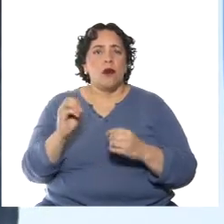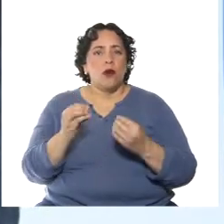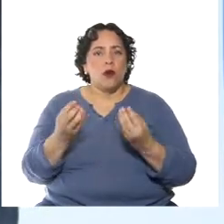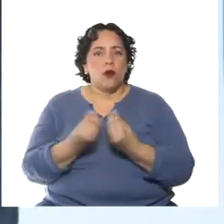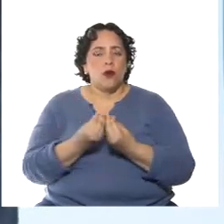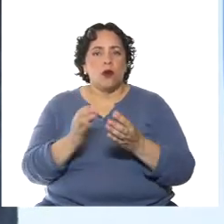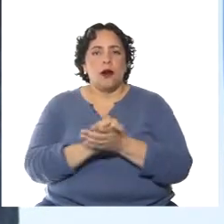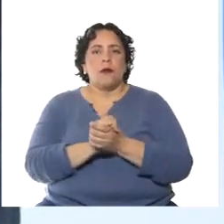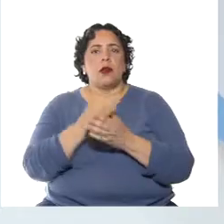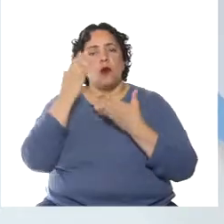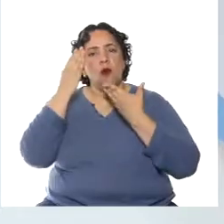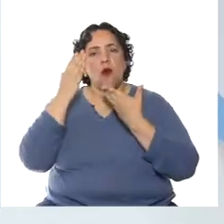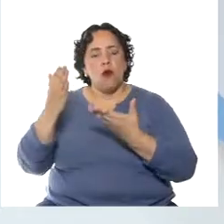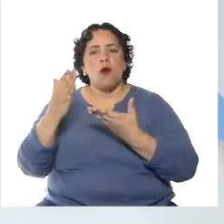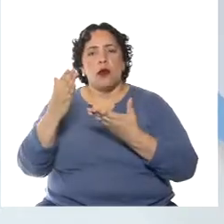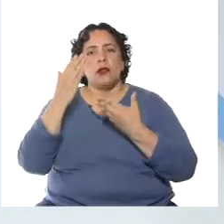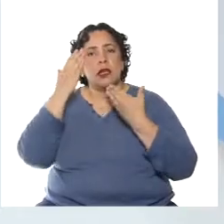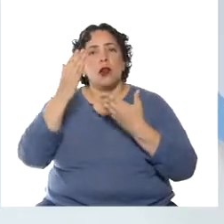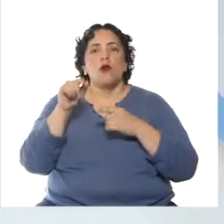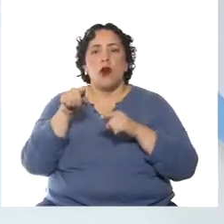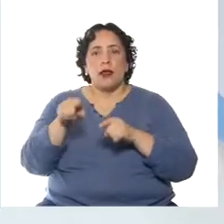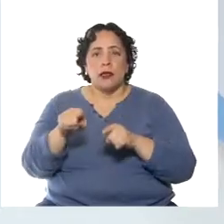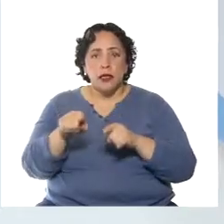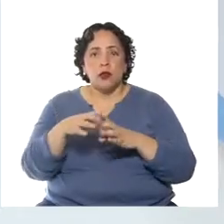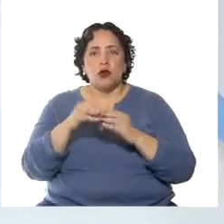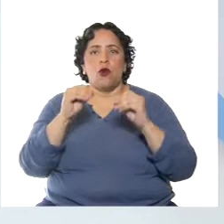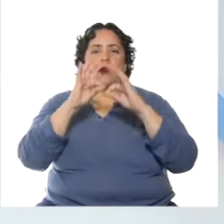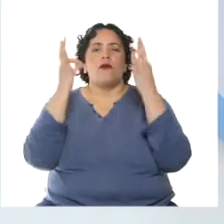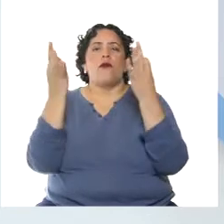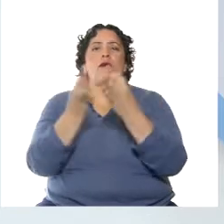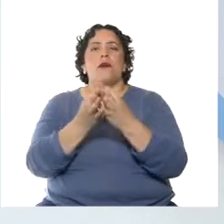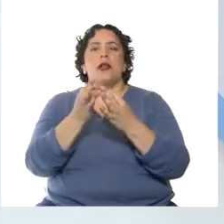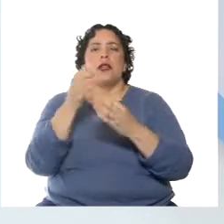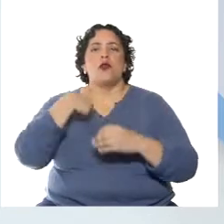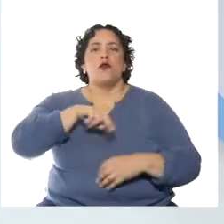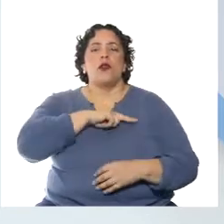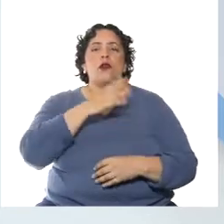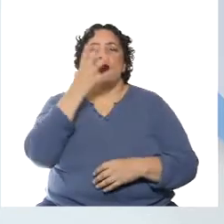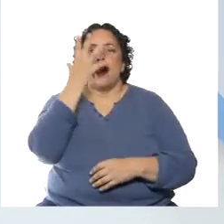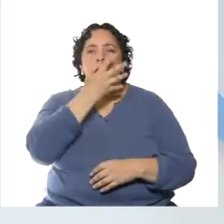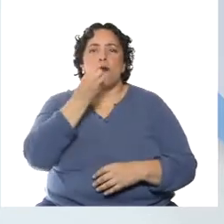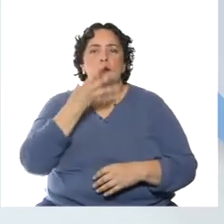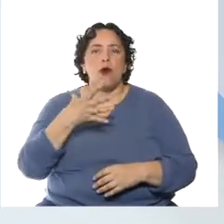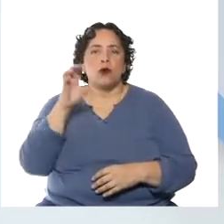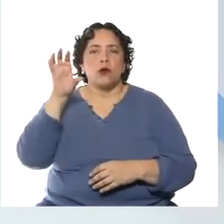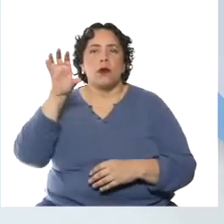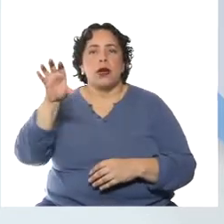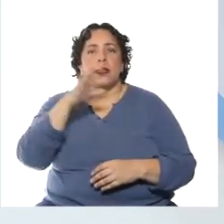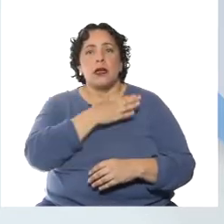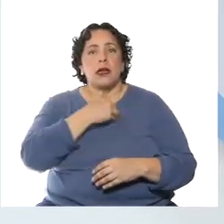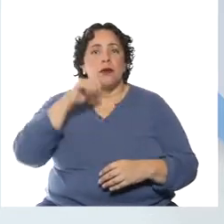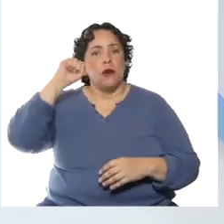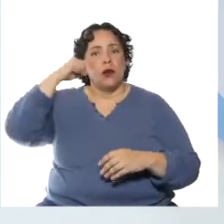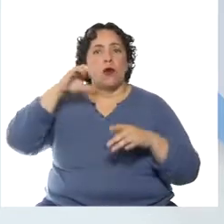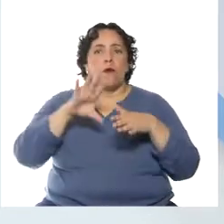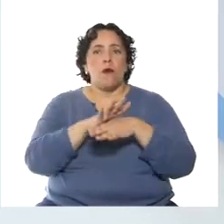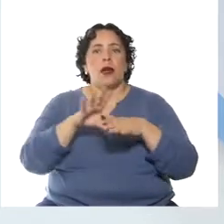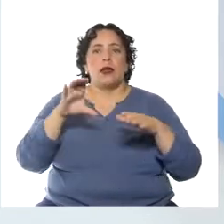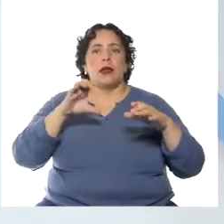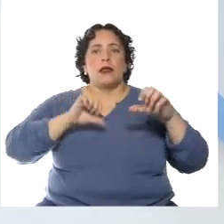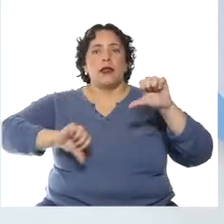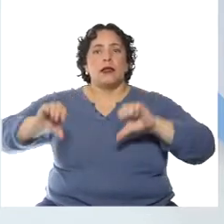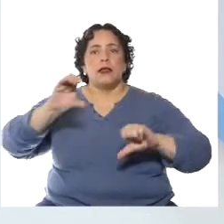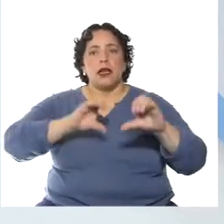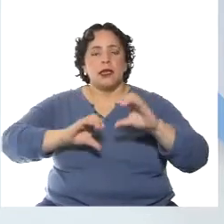Williamy. Hola Guillermo, un saludo para ti y para toda la familia de nuestro hermoso país. Queremos recordarles que hoy es martes de Ciencia y